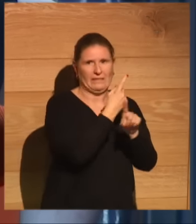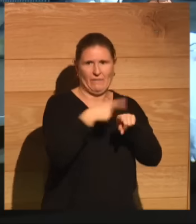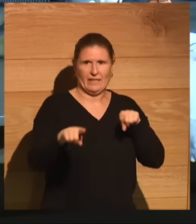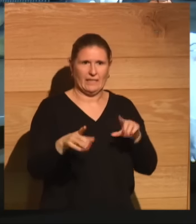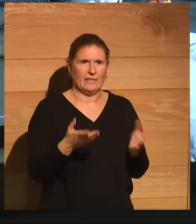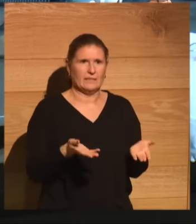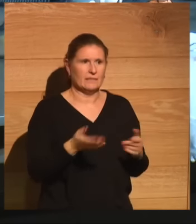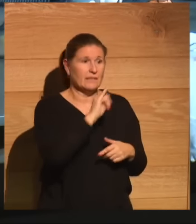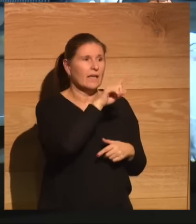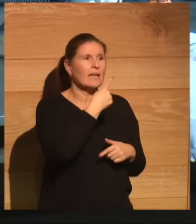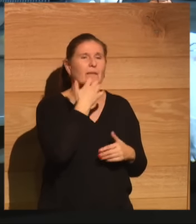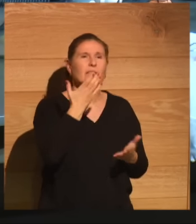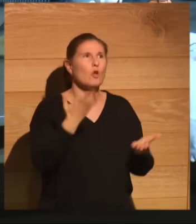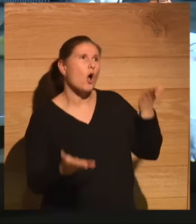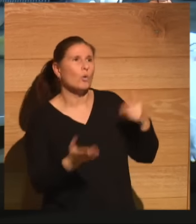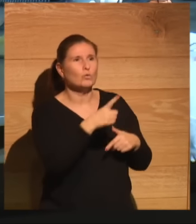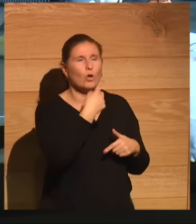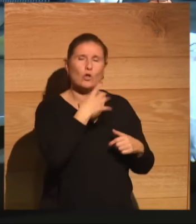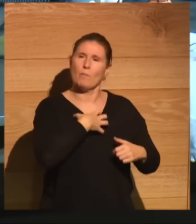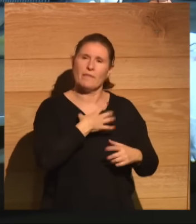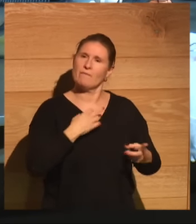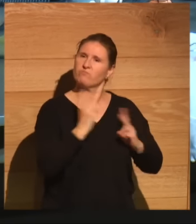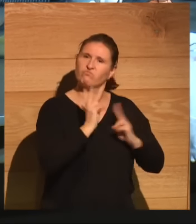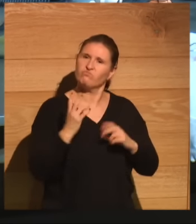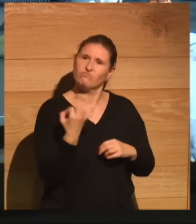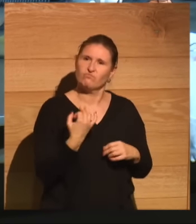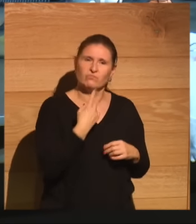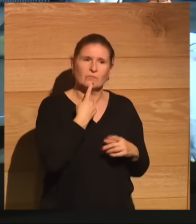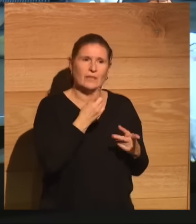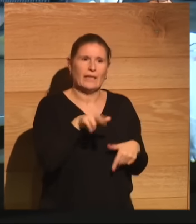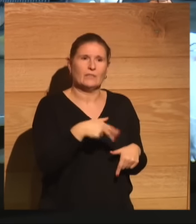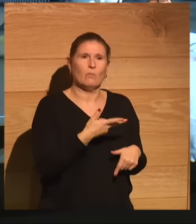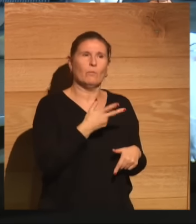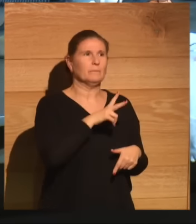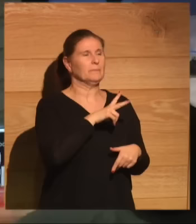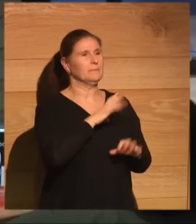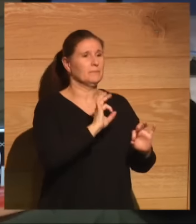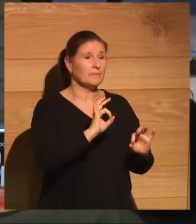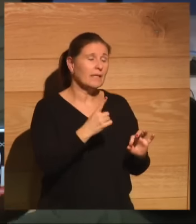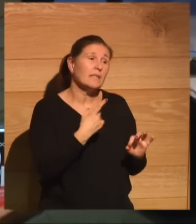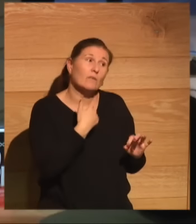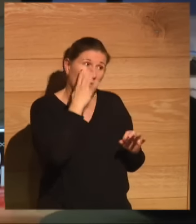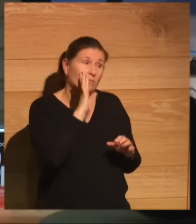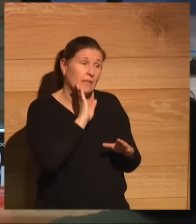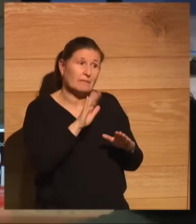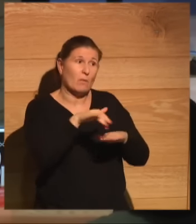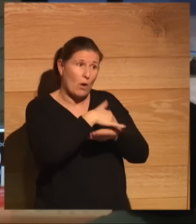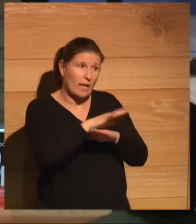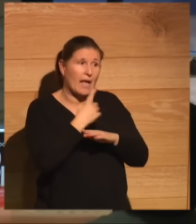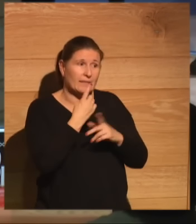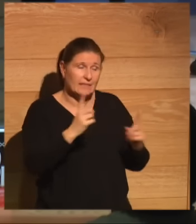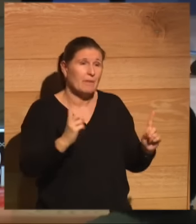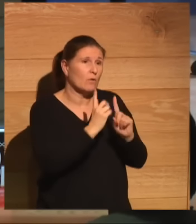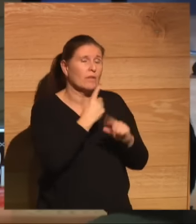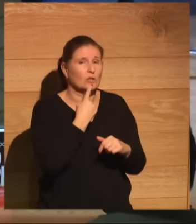puede con la injusticia, no puede con la injusticia. Es que yo soy por un una, caballero... Si voy por una acera y se me cruza alguien, me mosqueo, ya está. Entonces, lo ha dicho Arturo...